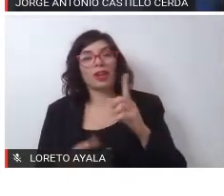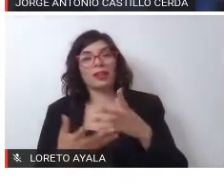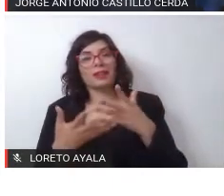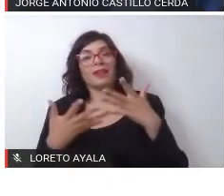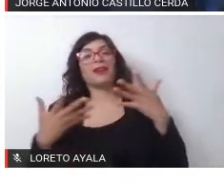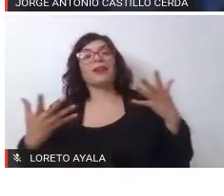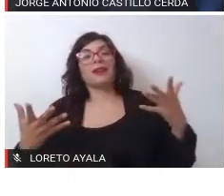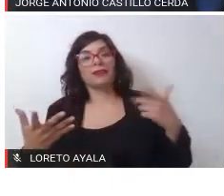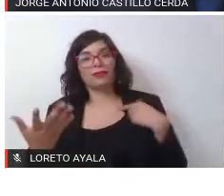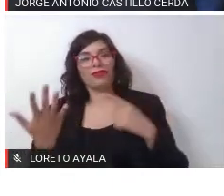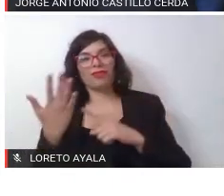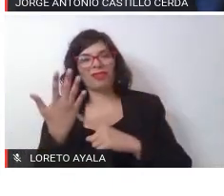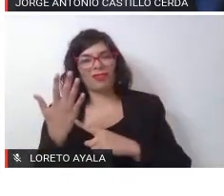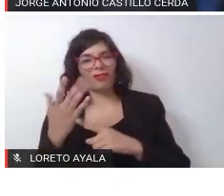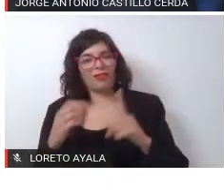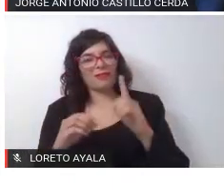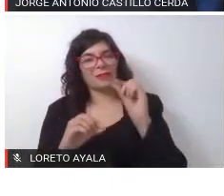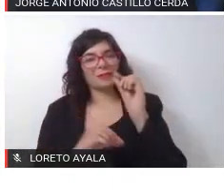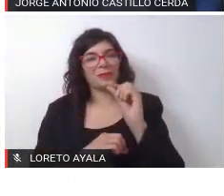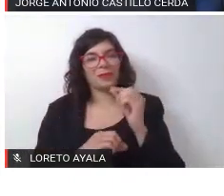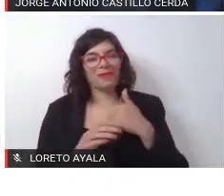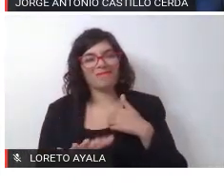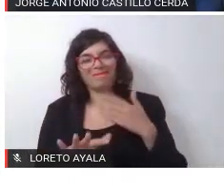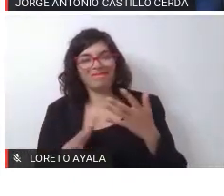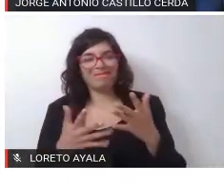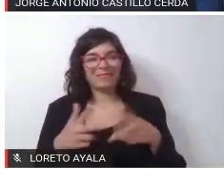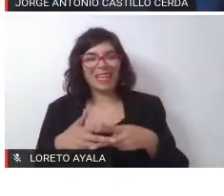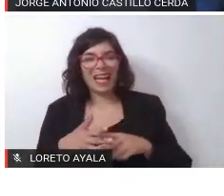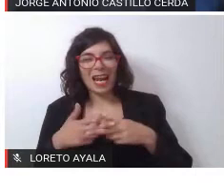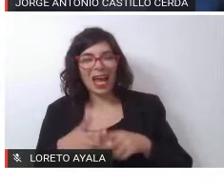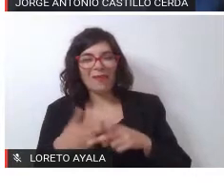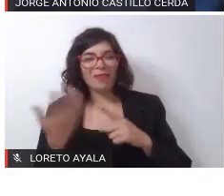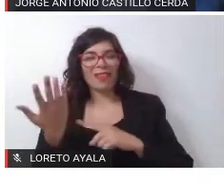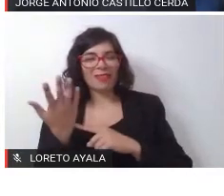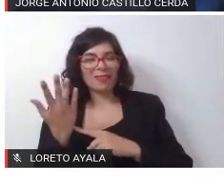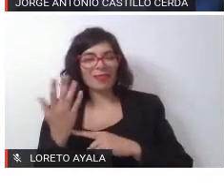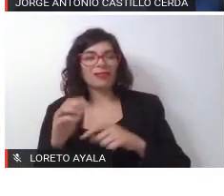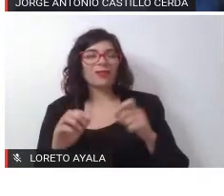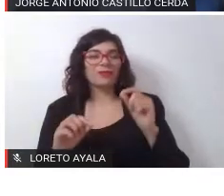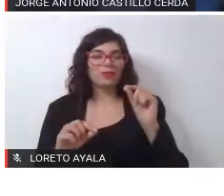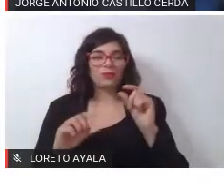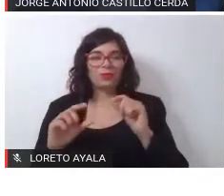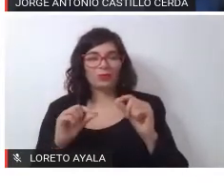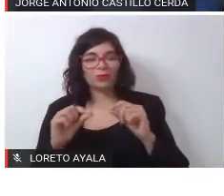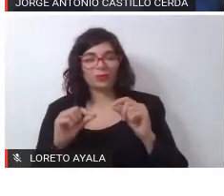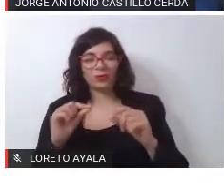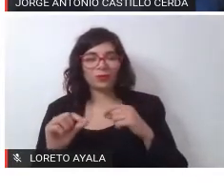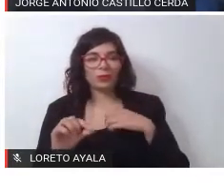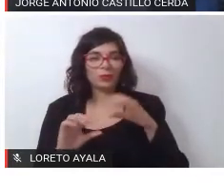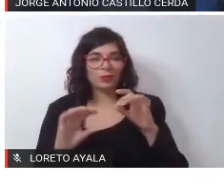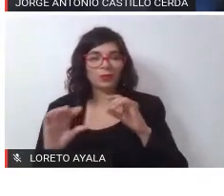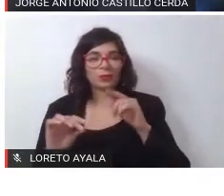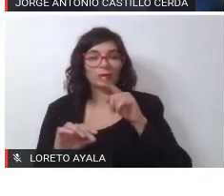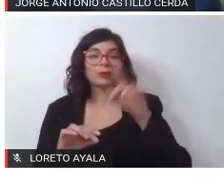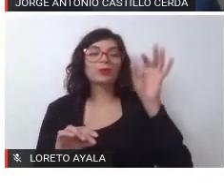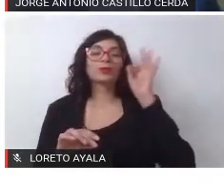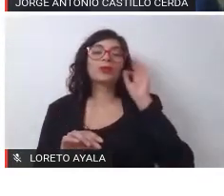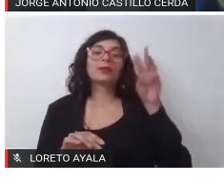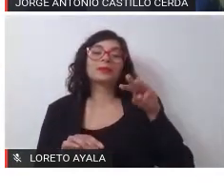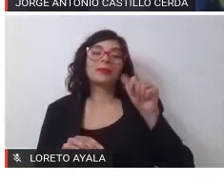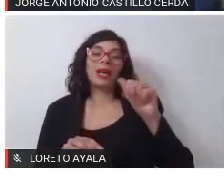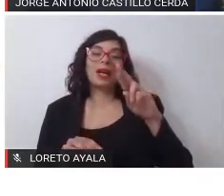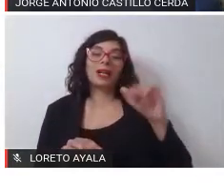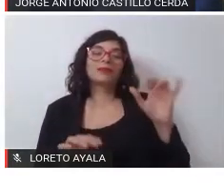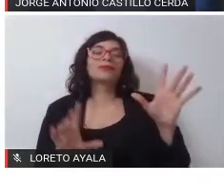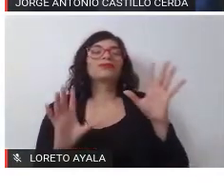dichado en manejar las herramientas digitales que están a disposición hoy día. Así que ella se agradece y